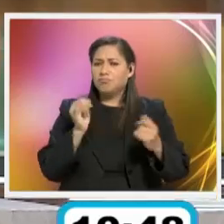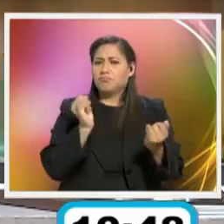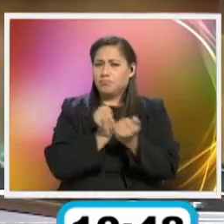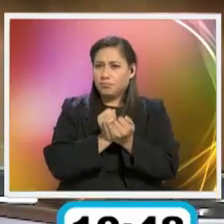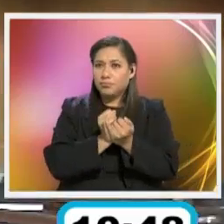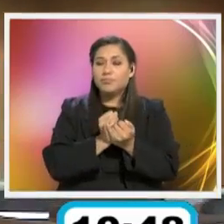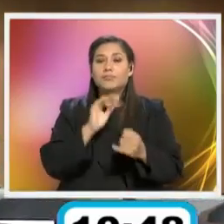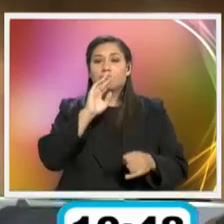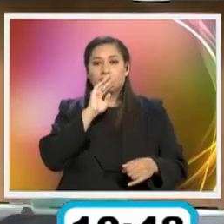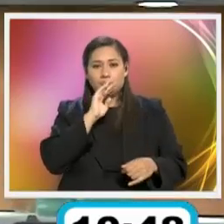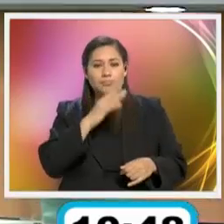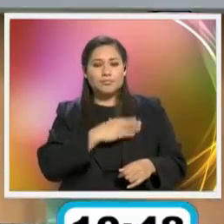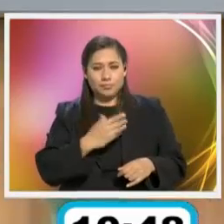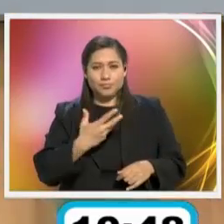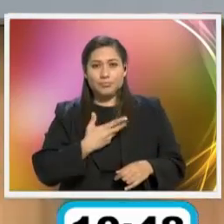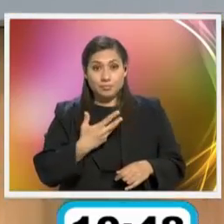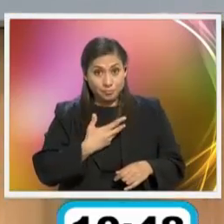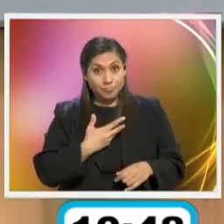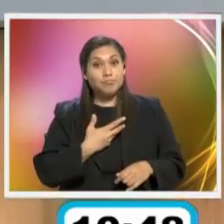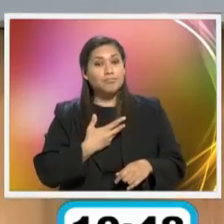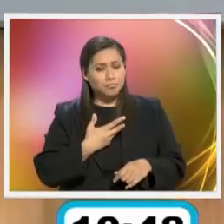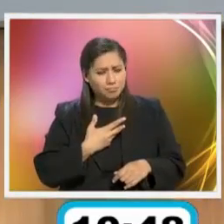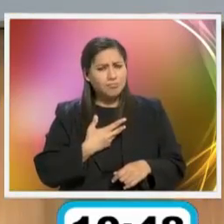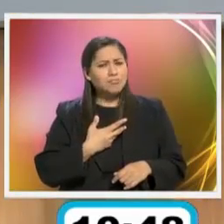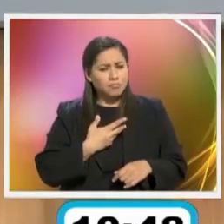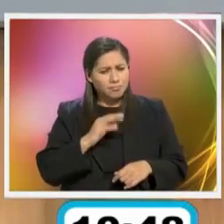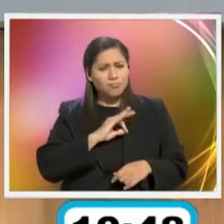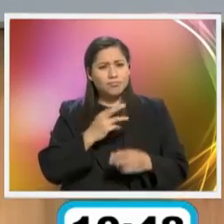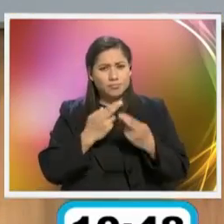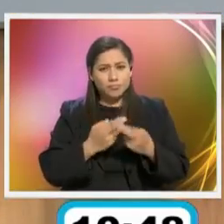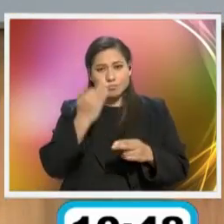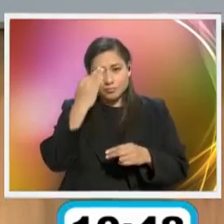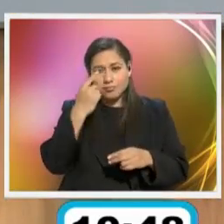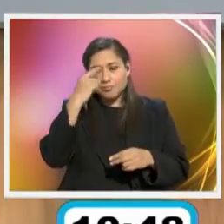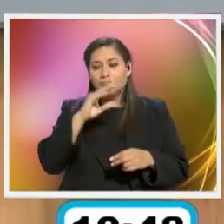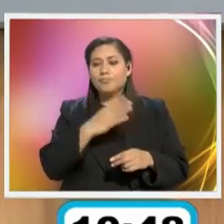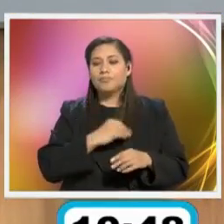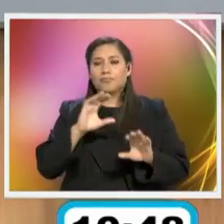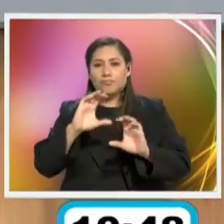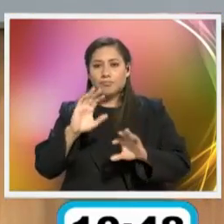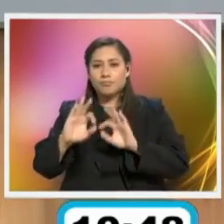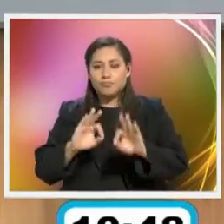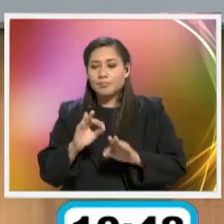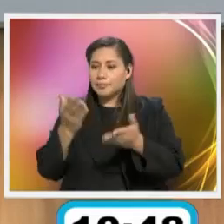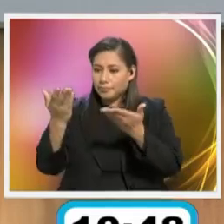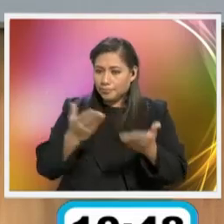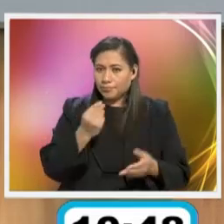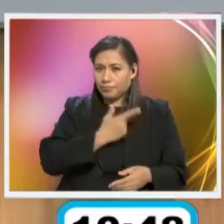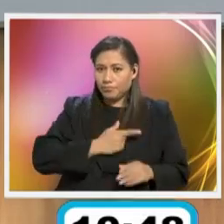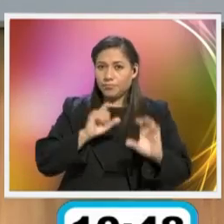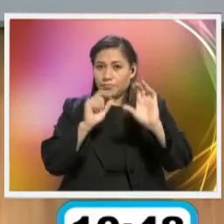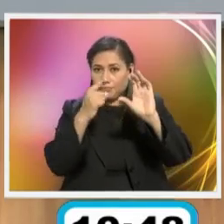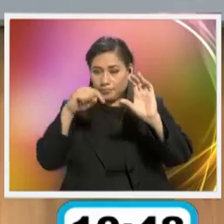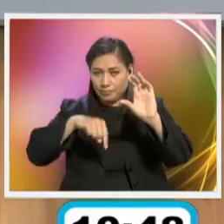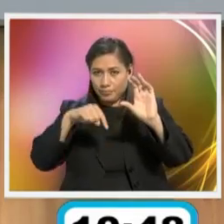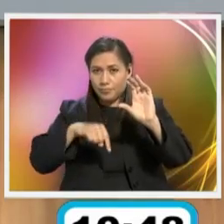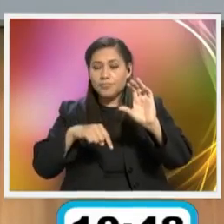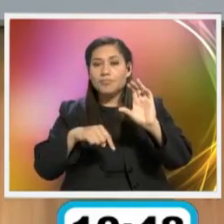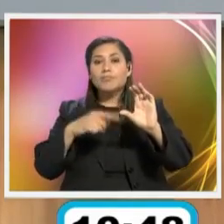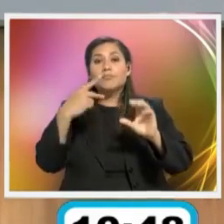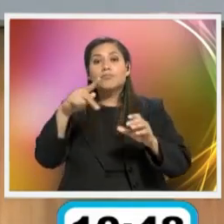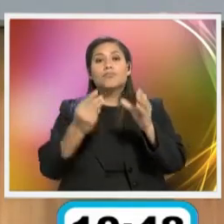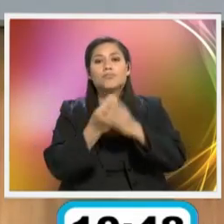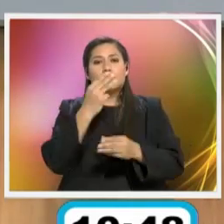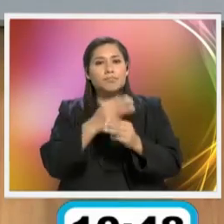también madre de familia, porque sí le da tiempo ser madre de familia. Y nos da muchísimo gusto recibirla aquí en Capital 21 con su